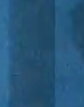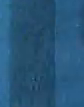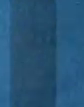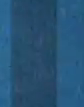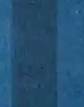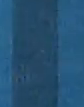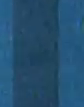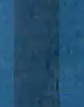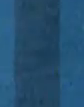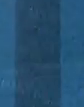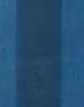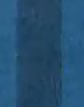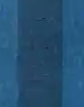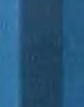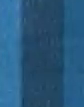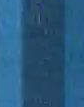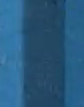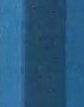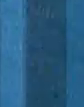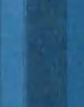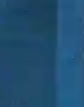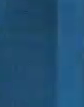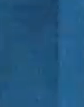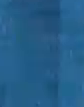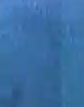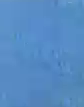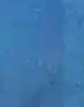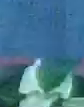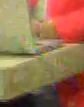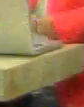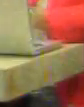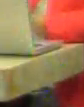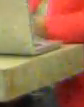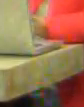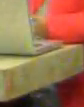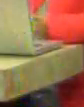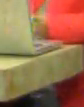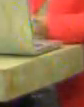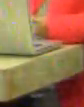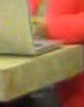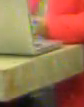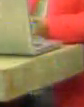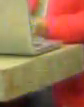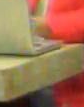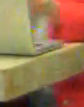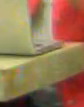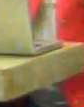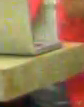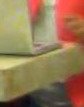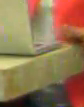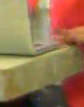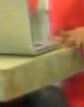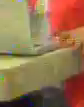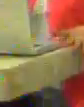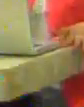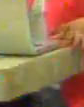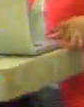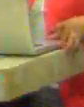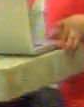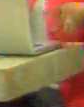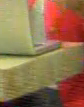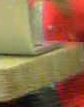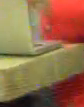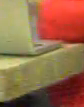por acompañarnos. El maestro Felipe Martínez Chávez. Maestro Felipe, muy buenos días. Buen día, buen día. Gracias por acompañarnos también en esta mesa